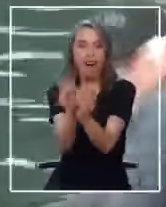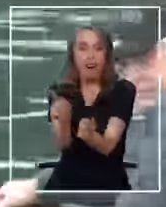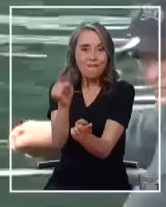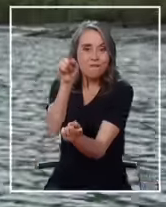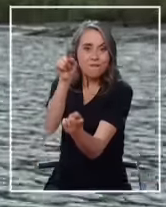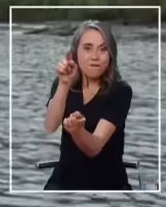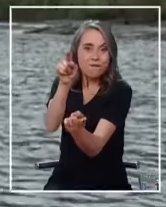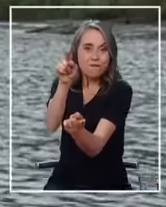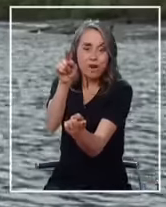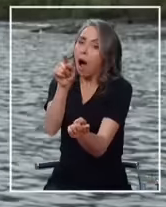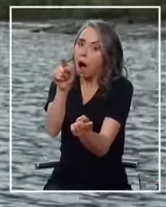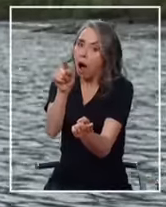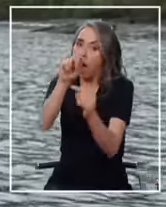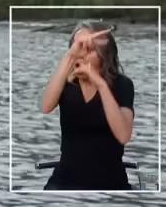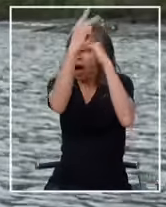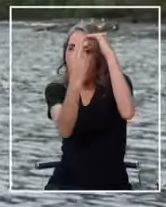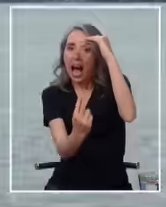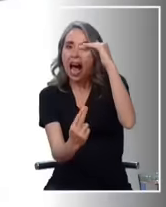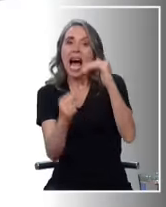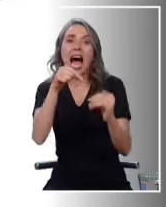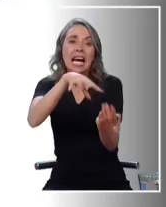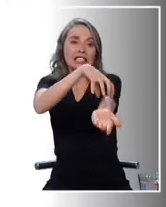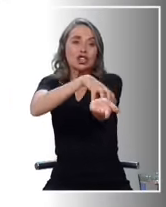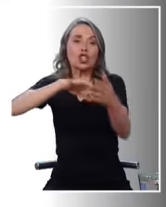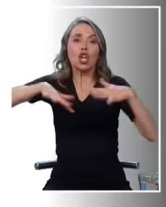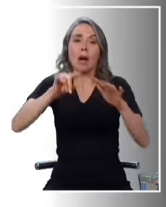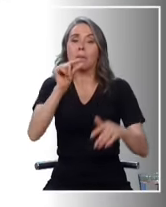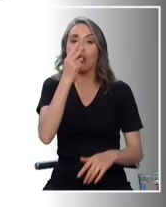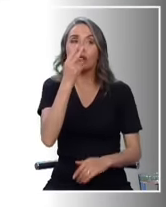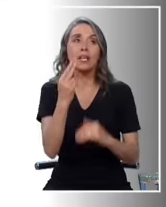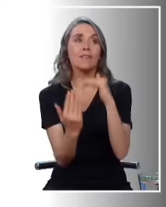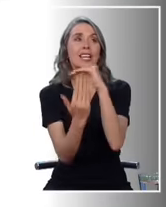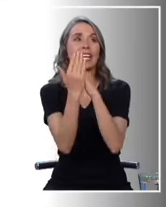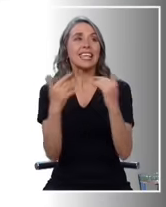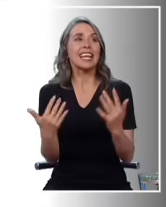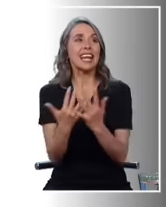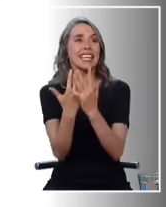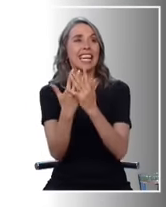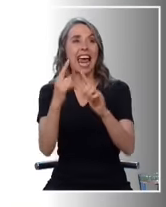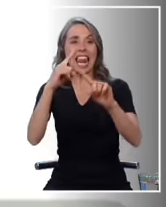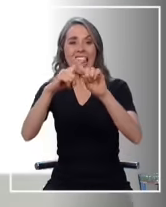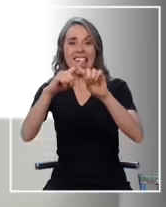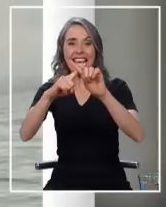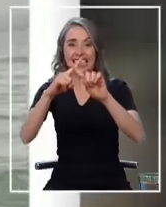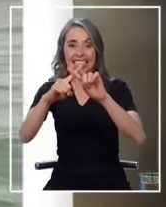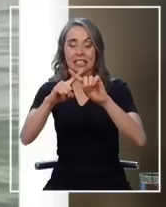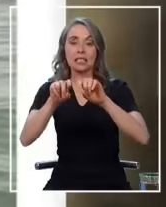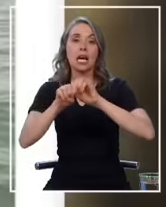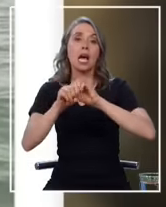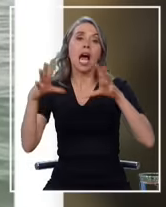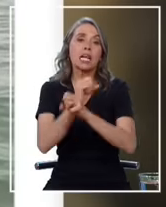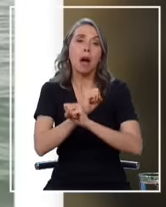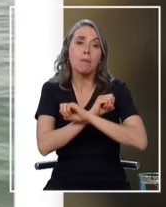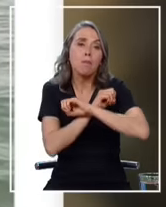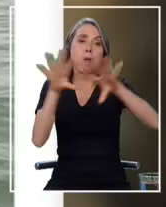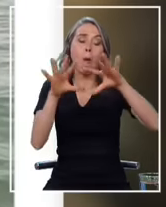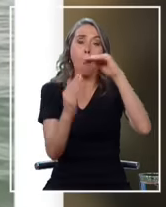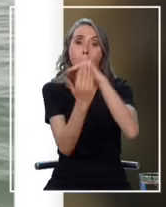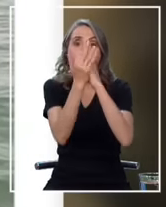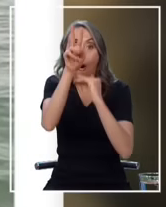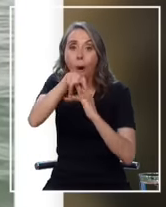gigante que acá poco se ve. Esta publicación en la red social X se viralizó rápidamente, alcanzando más